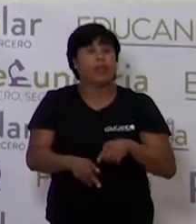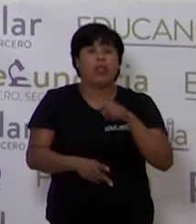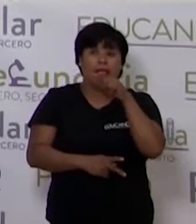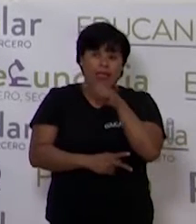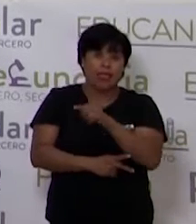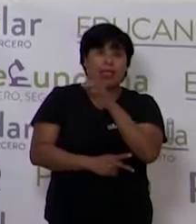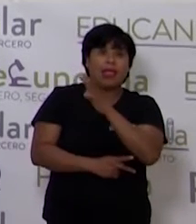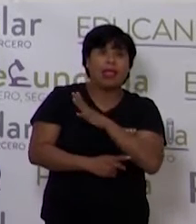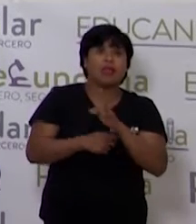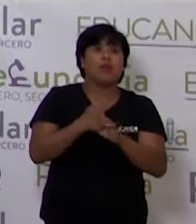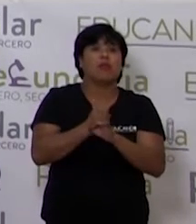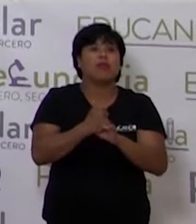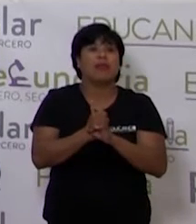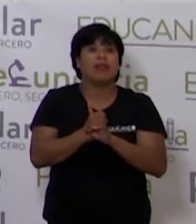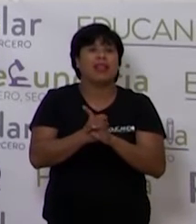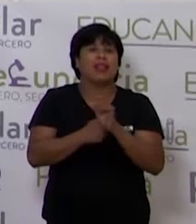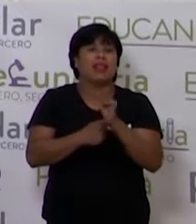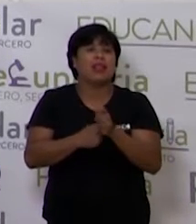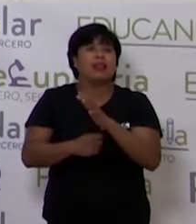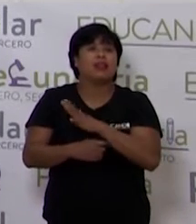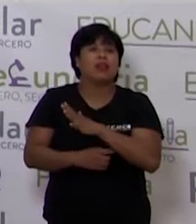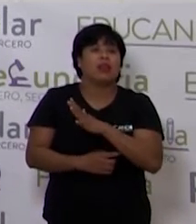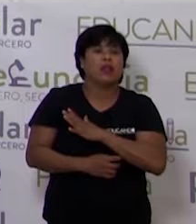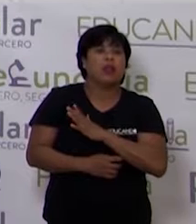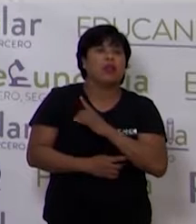un problema en que existe